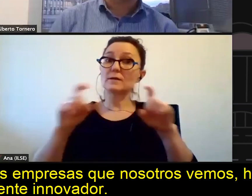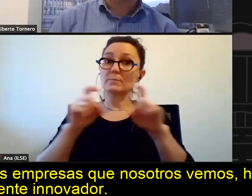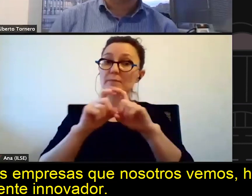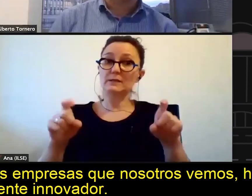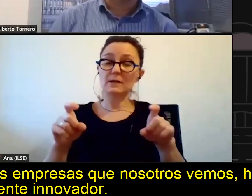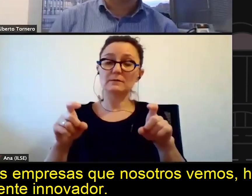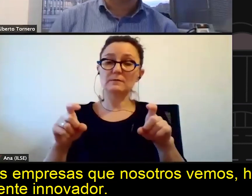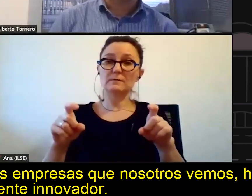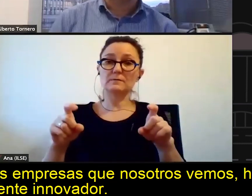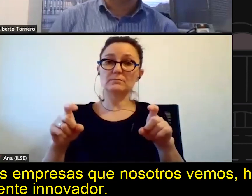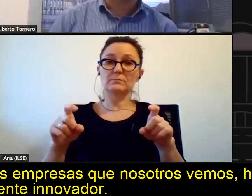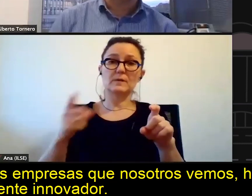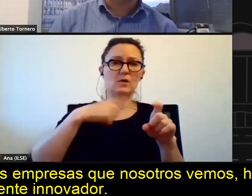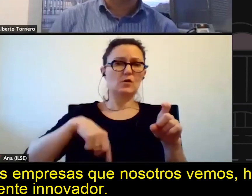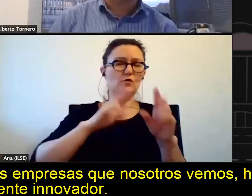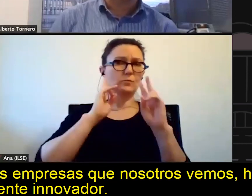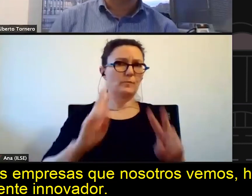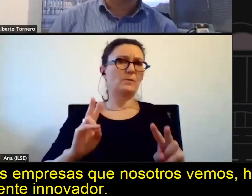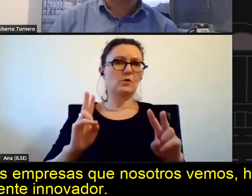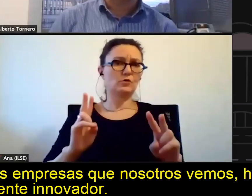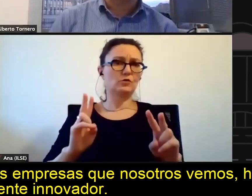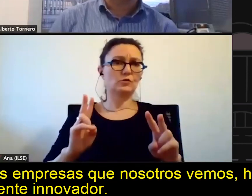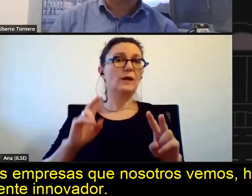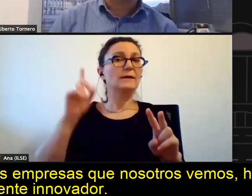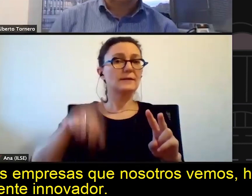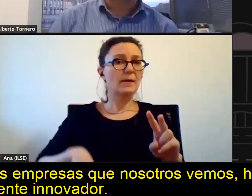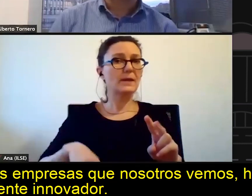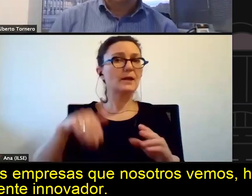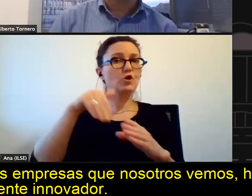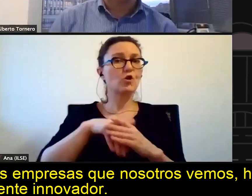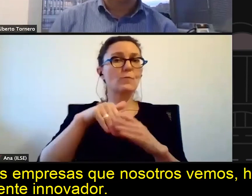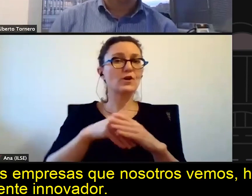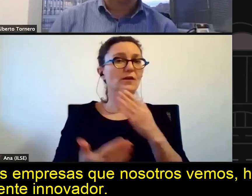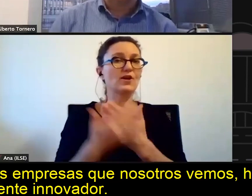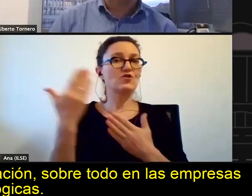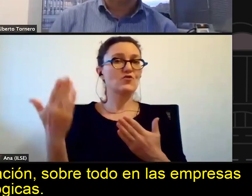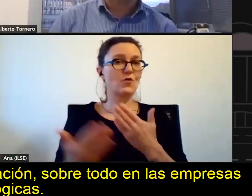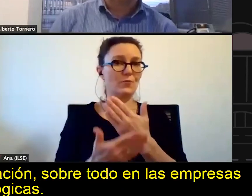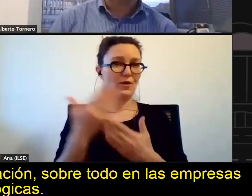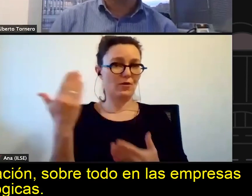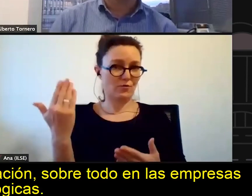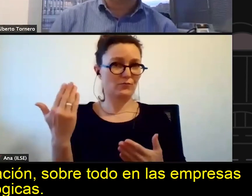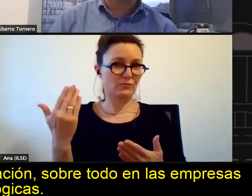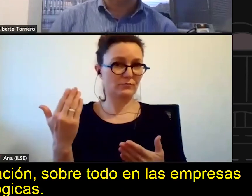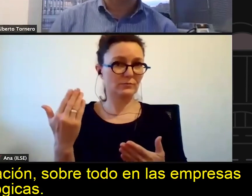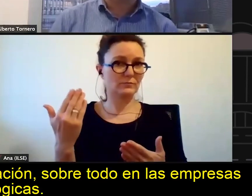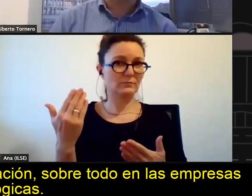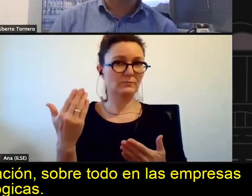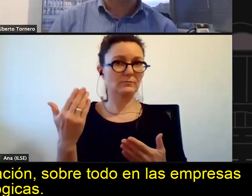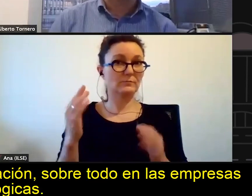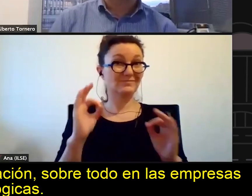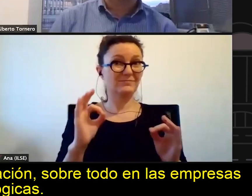nosotros vemos, hay un alto componente innovador. Hay un alto componente de innovación sobre todo en las